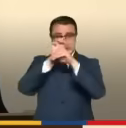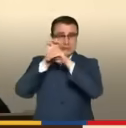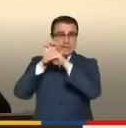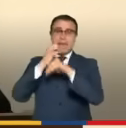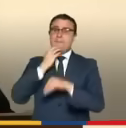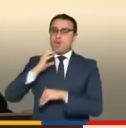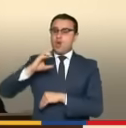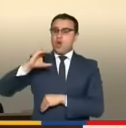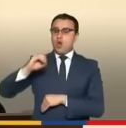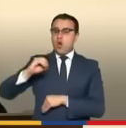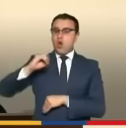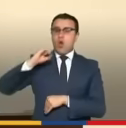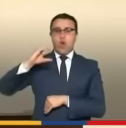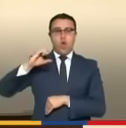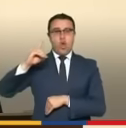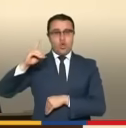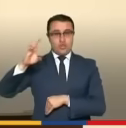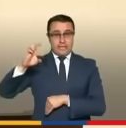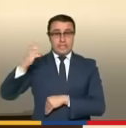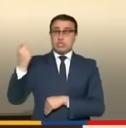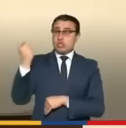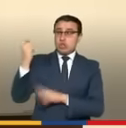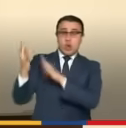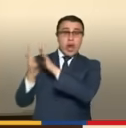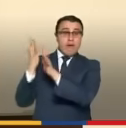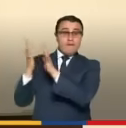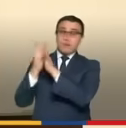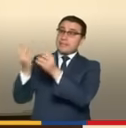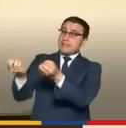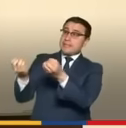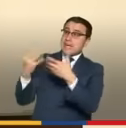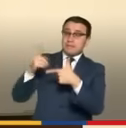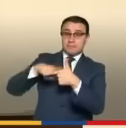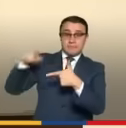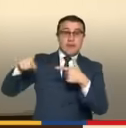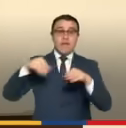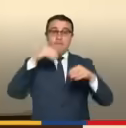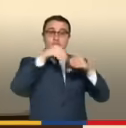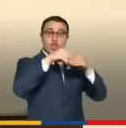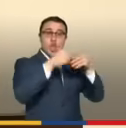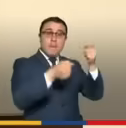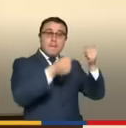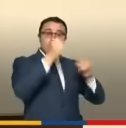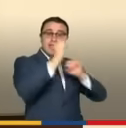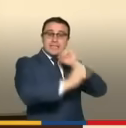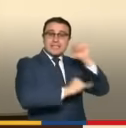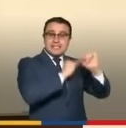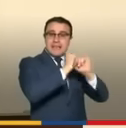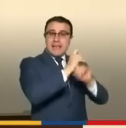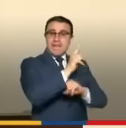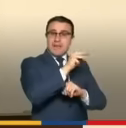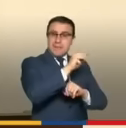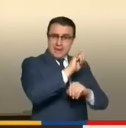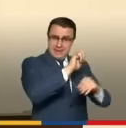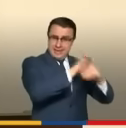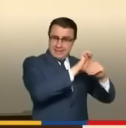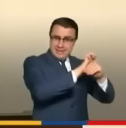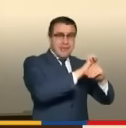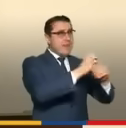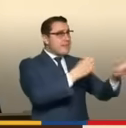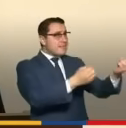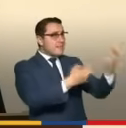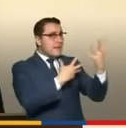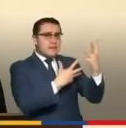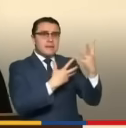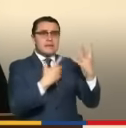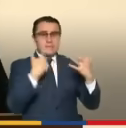la OCDE, entre otras, en un reciente informe, el mismo FMI, han hablado repetidamente de que no es conveniente